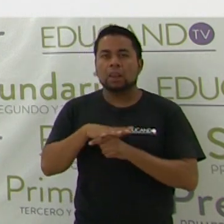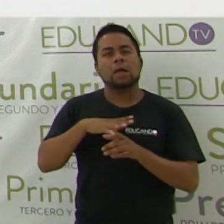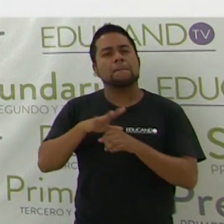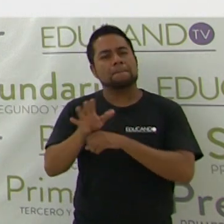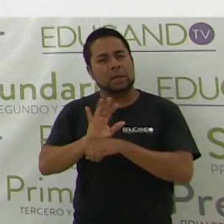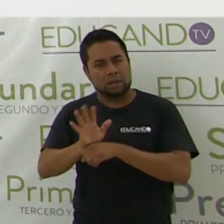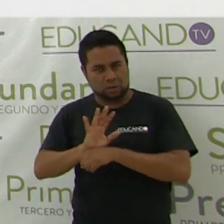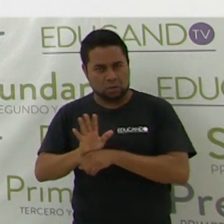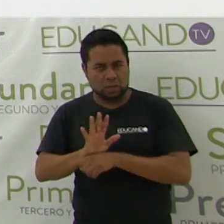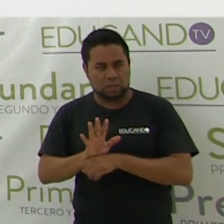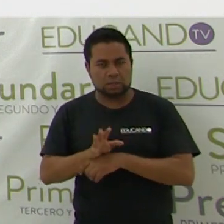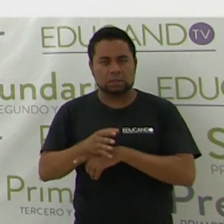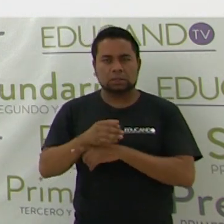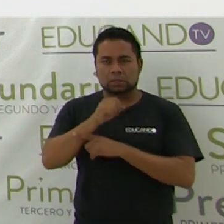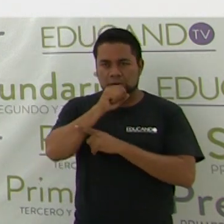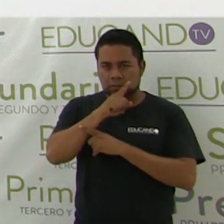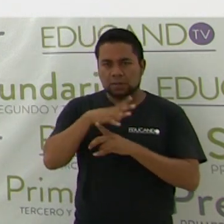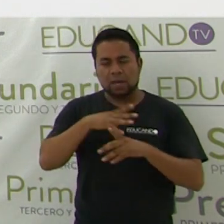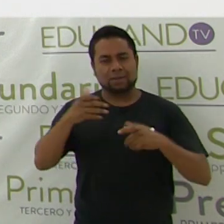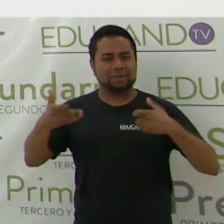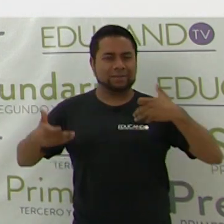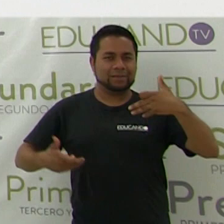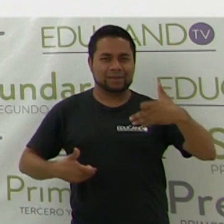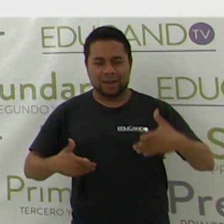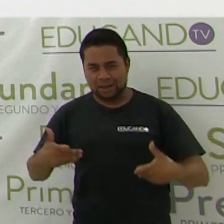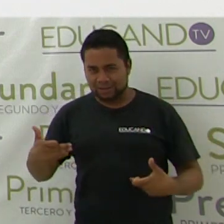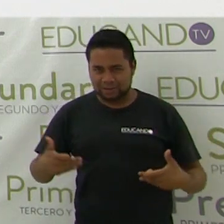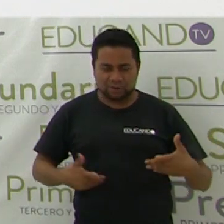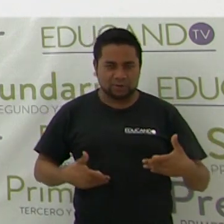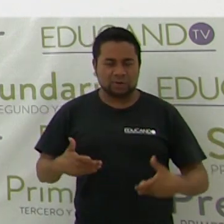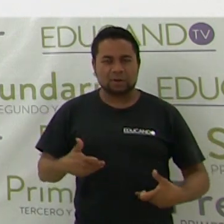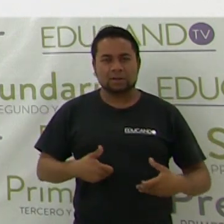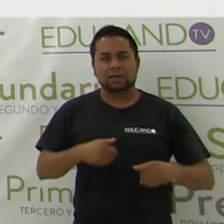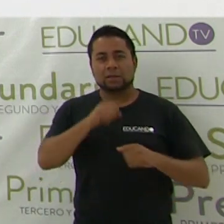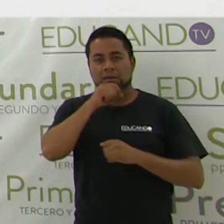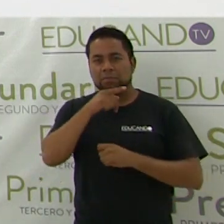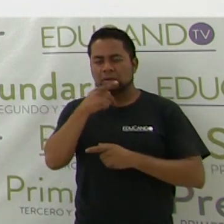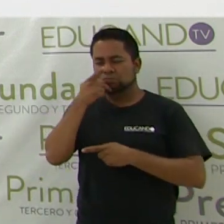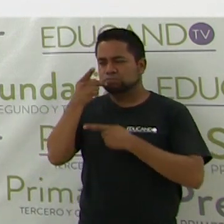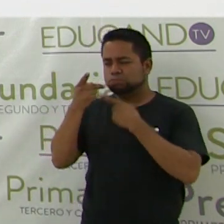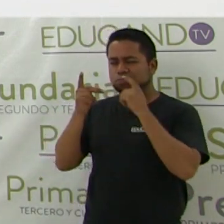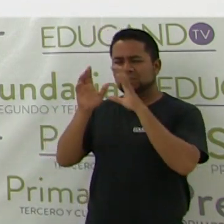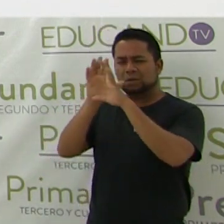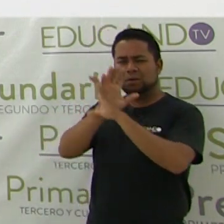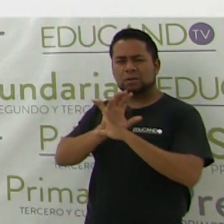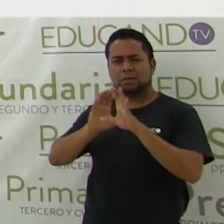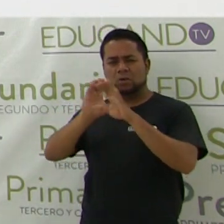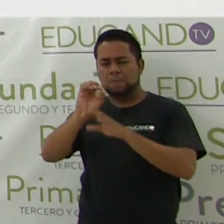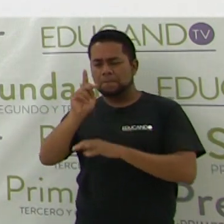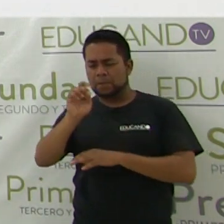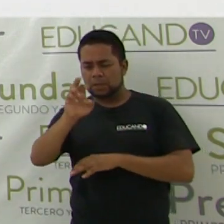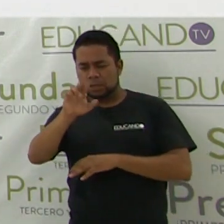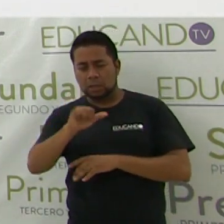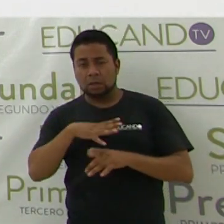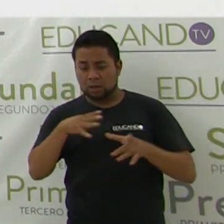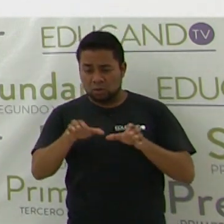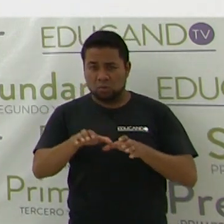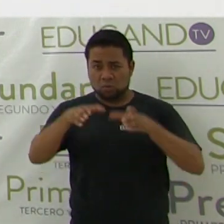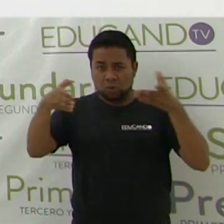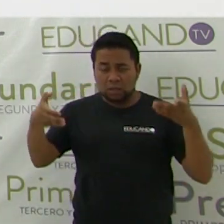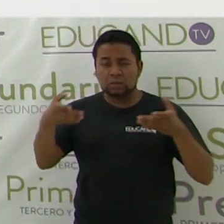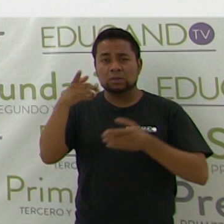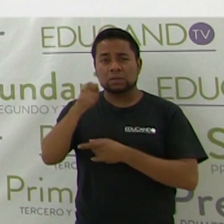películas, obras de teatro, óperas, cuentos, en fin, que